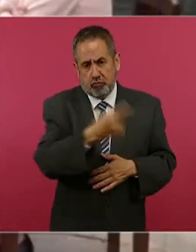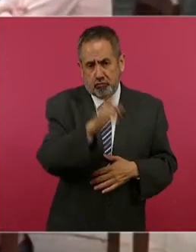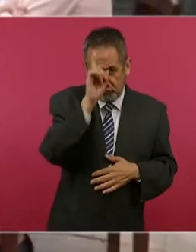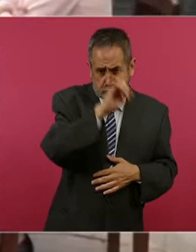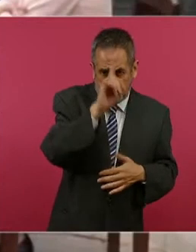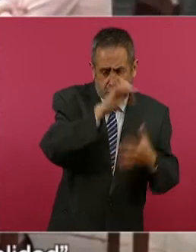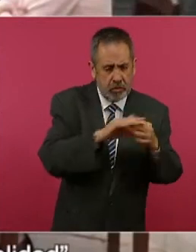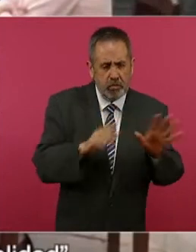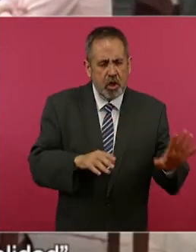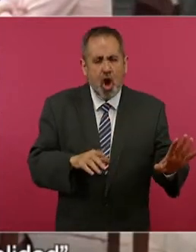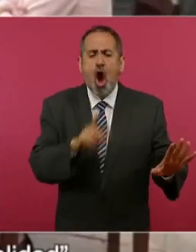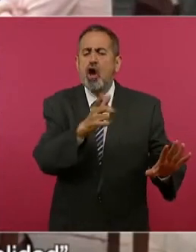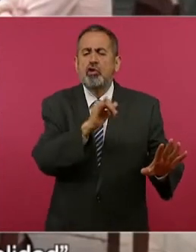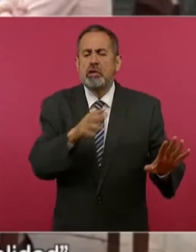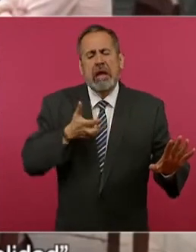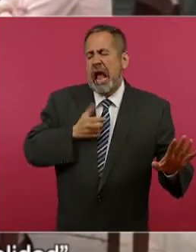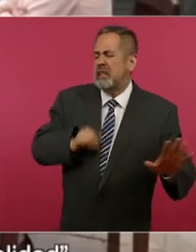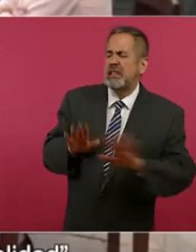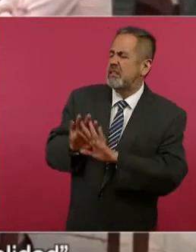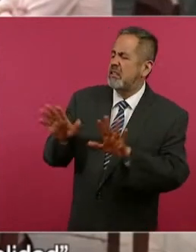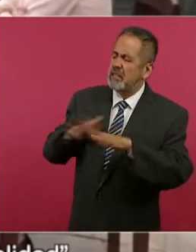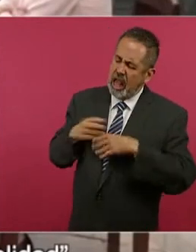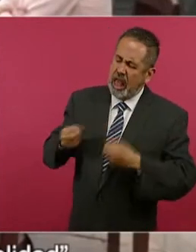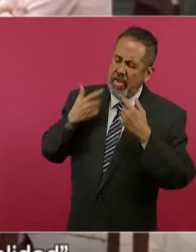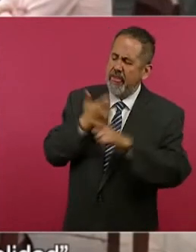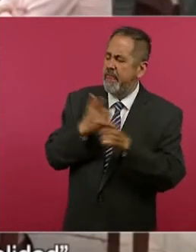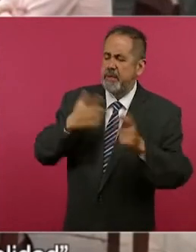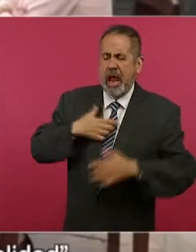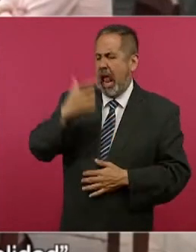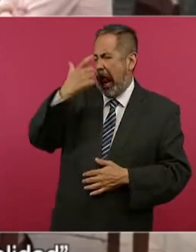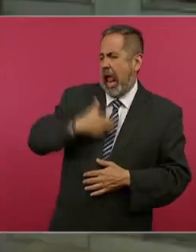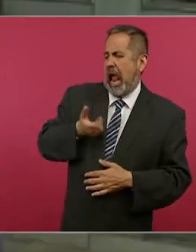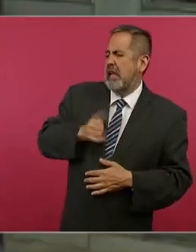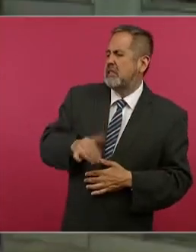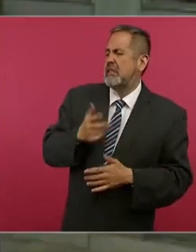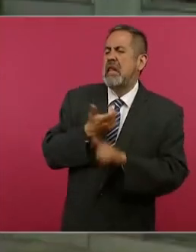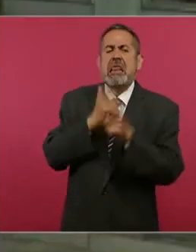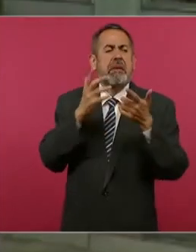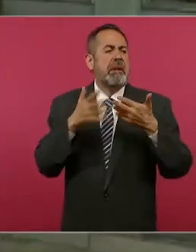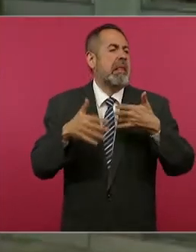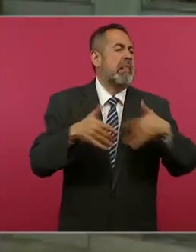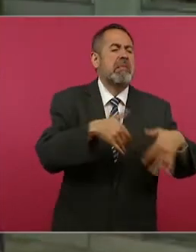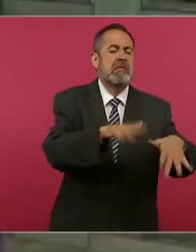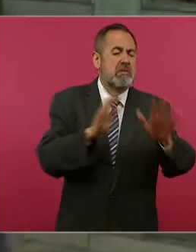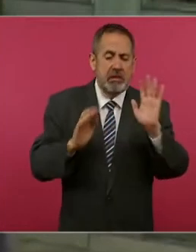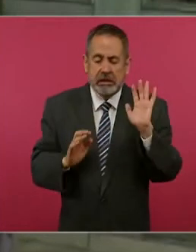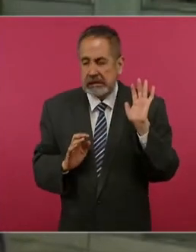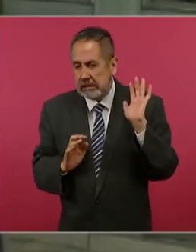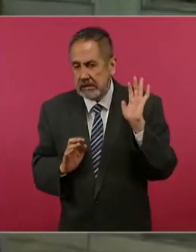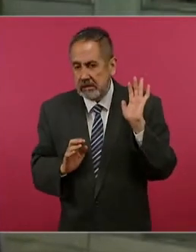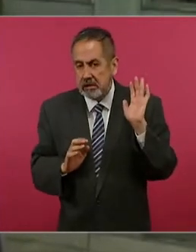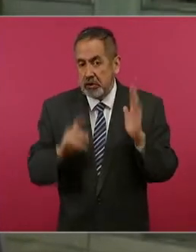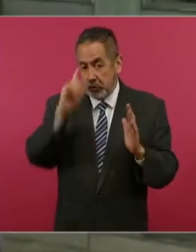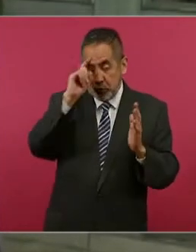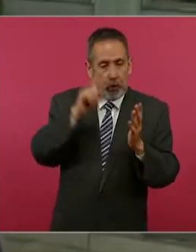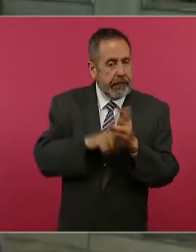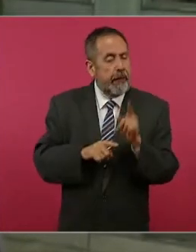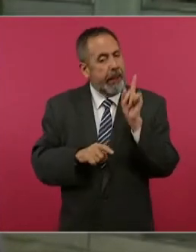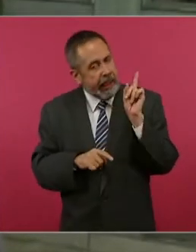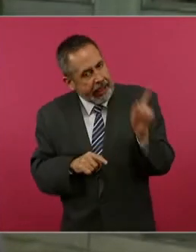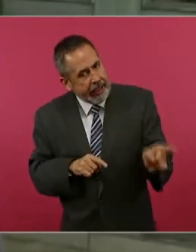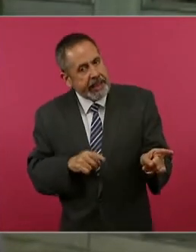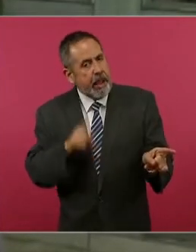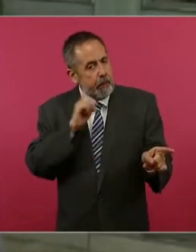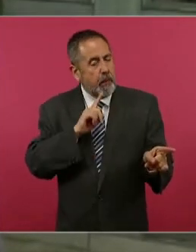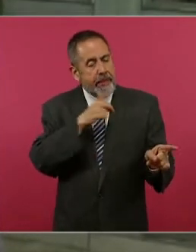su estilo dice, no, es que este es mi estilo y esta es mi personalidad. Yo lo que creo es que ella debe entender